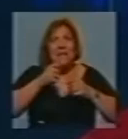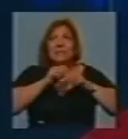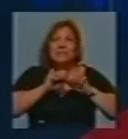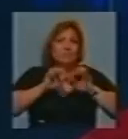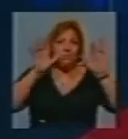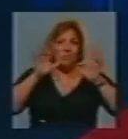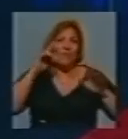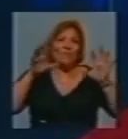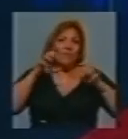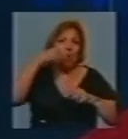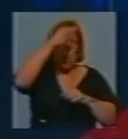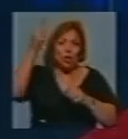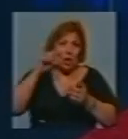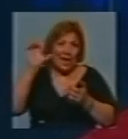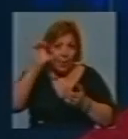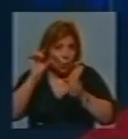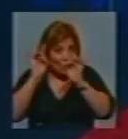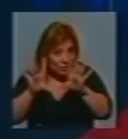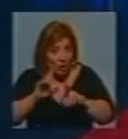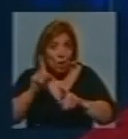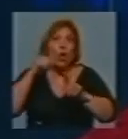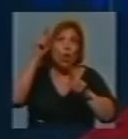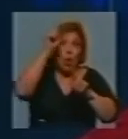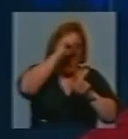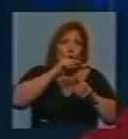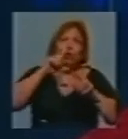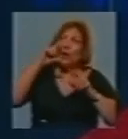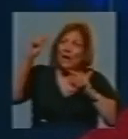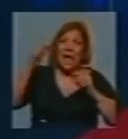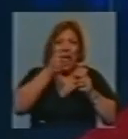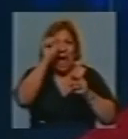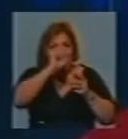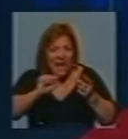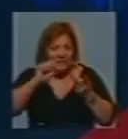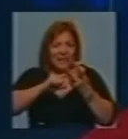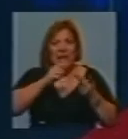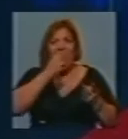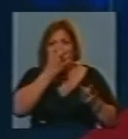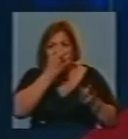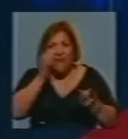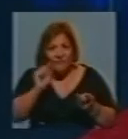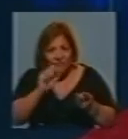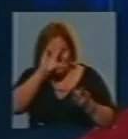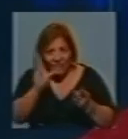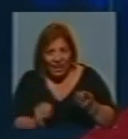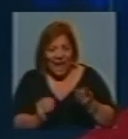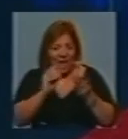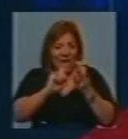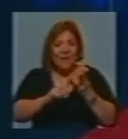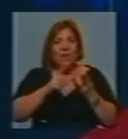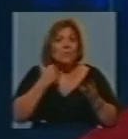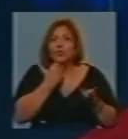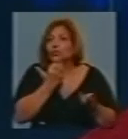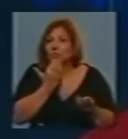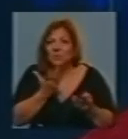teniendo en cuenta los que están no solo en Europa, sino también en otros continentes más alejados, Asia, en África, como hemos comentado, pero poco se sabe de